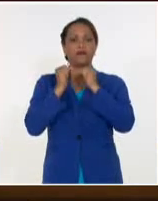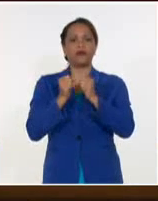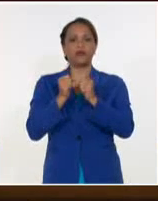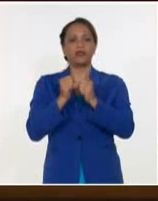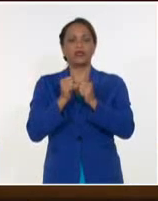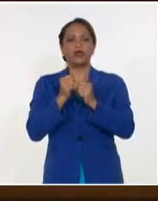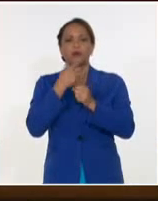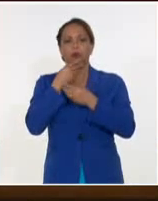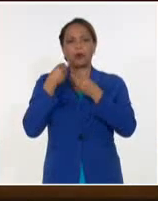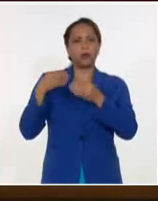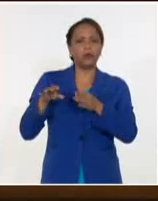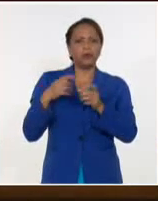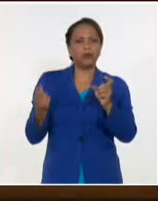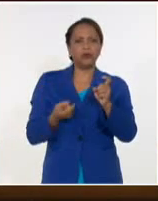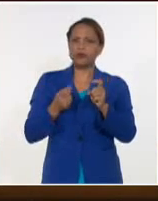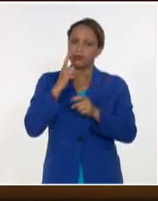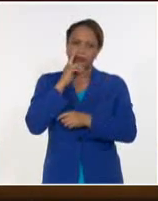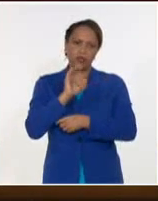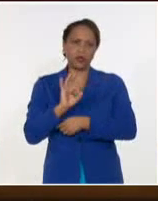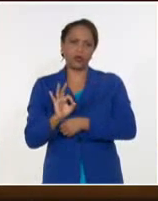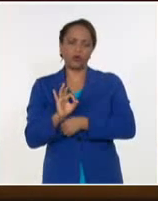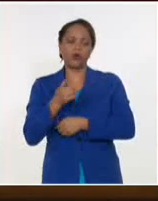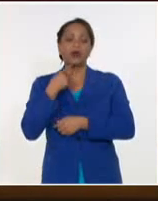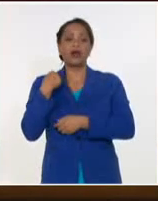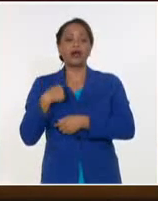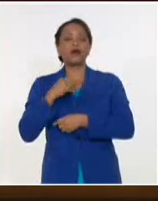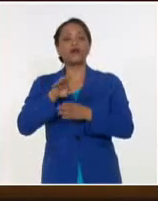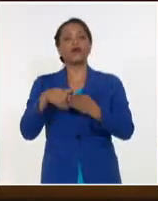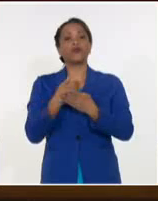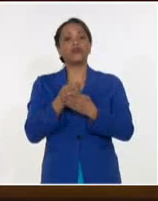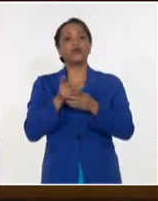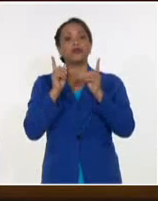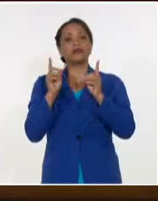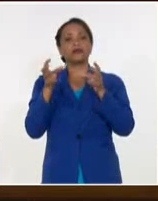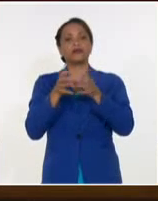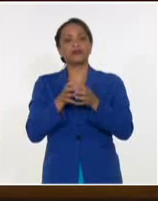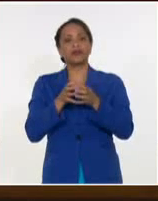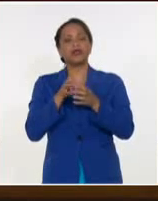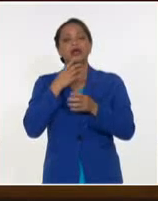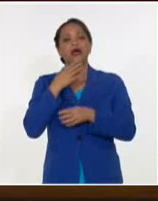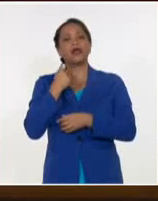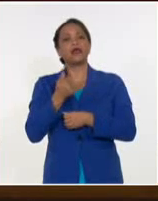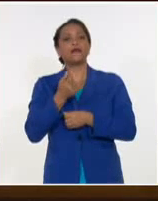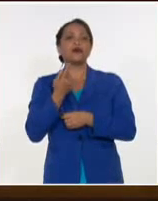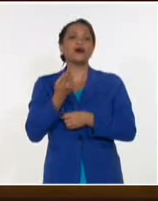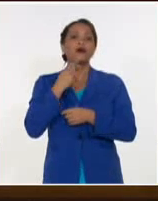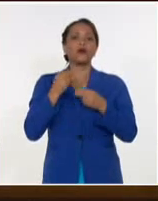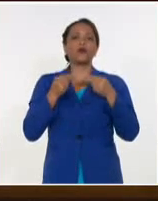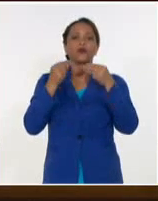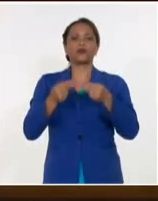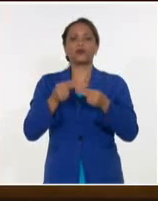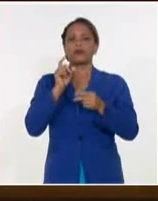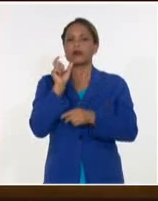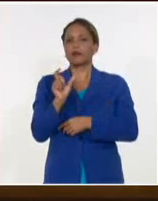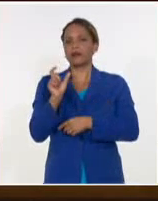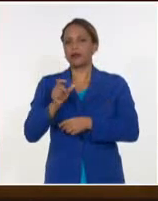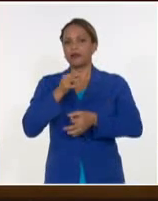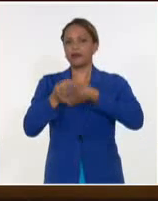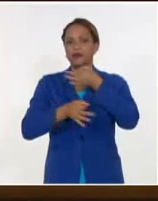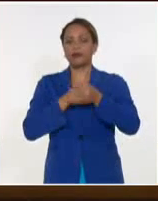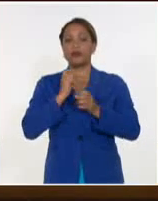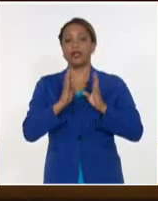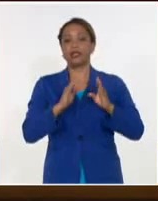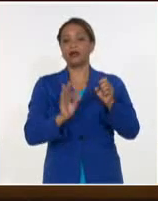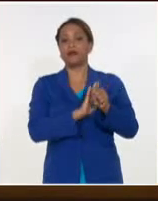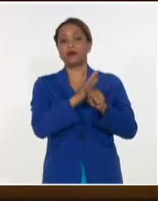vano. Durante estas jornadas, además de honrar la palabra empeñada cuando como causa de la COVID-19 nos